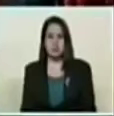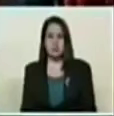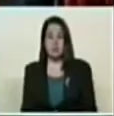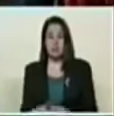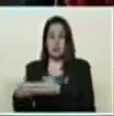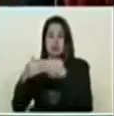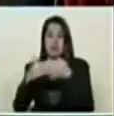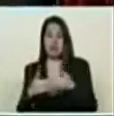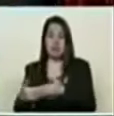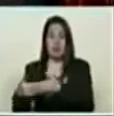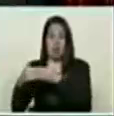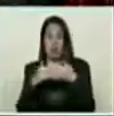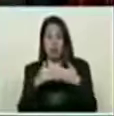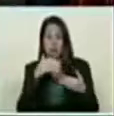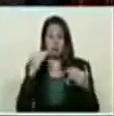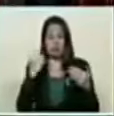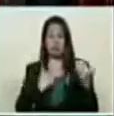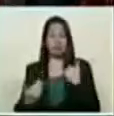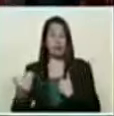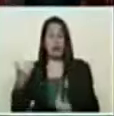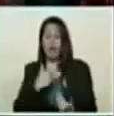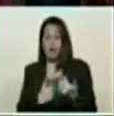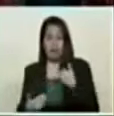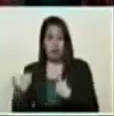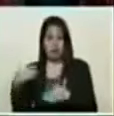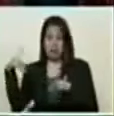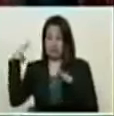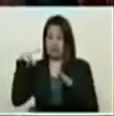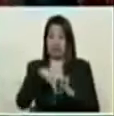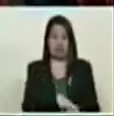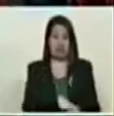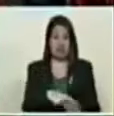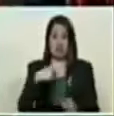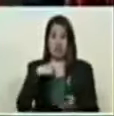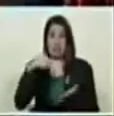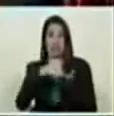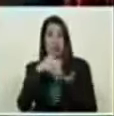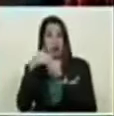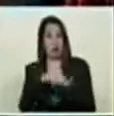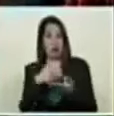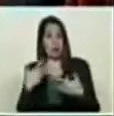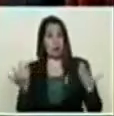Estados Unidos sufre la opresión de este obrero,